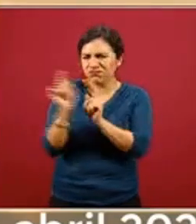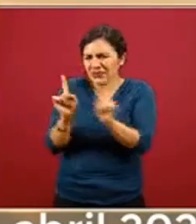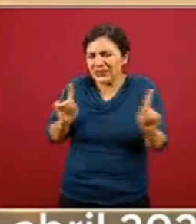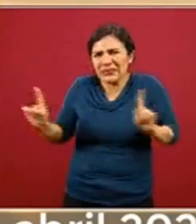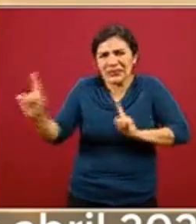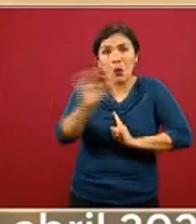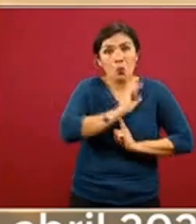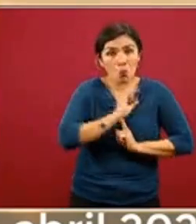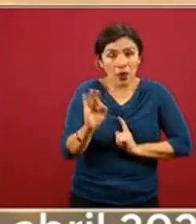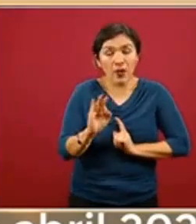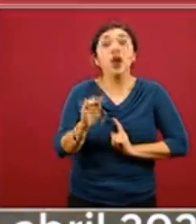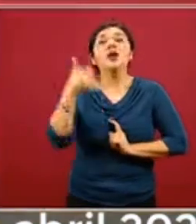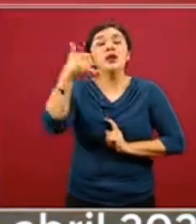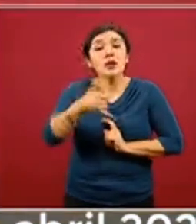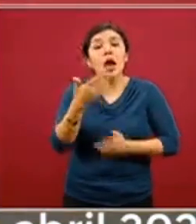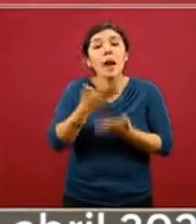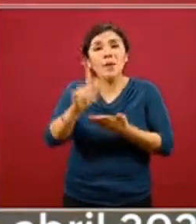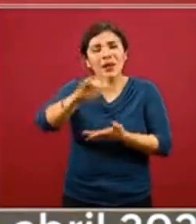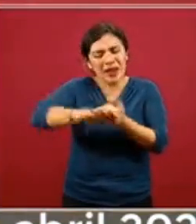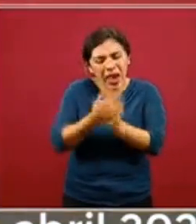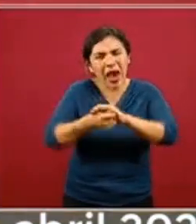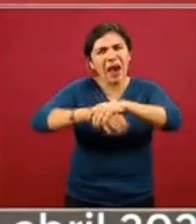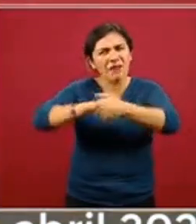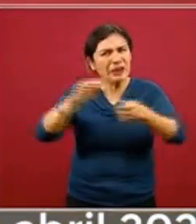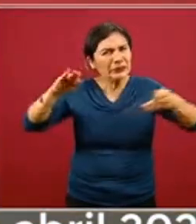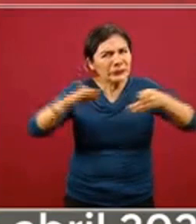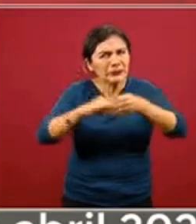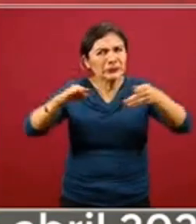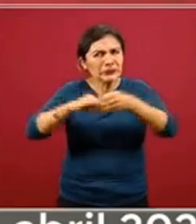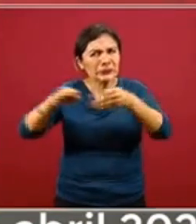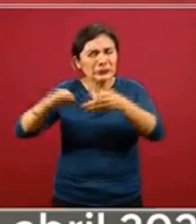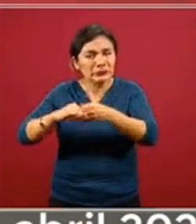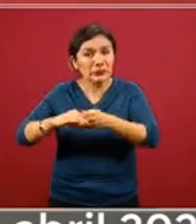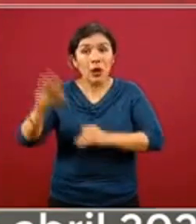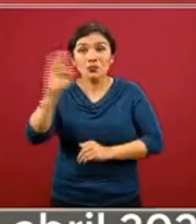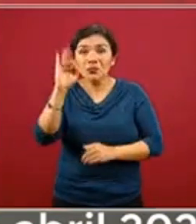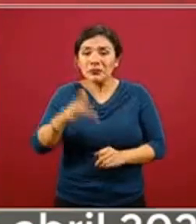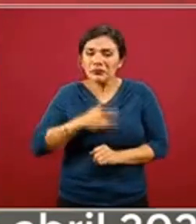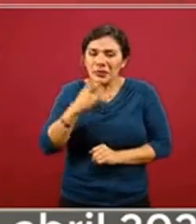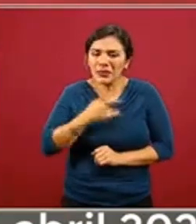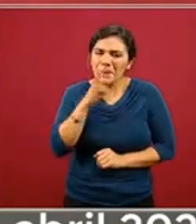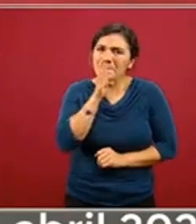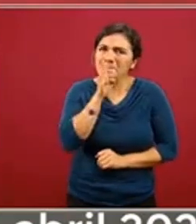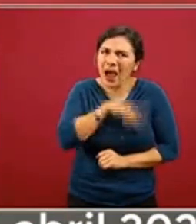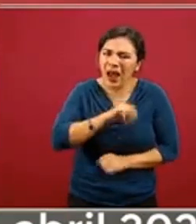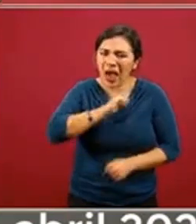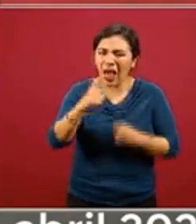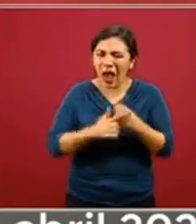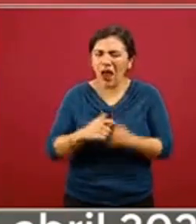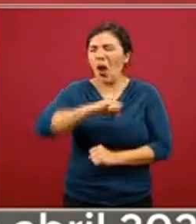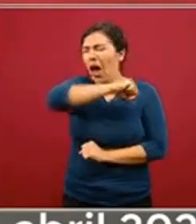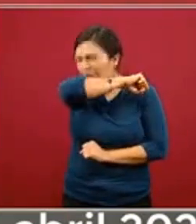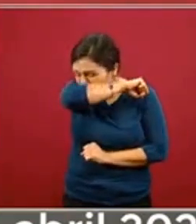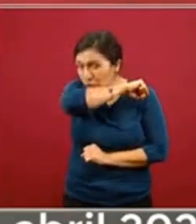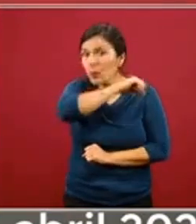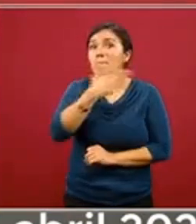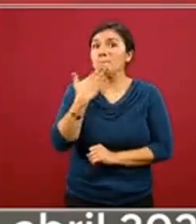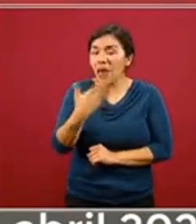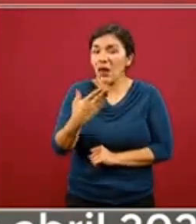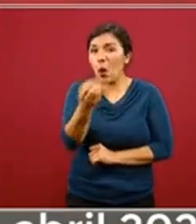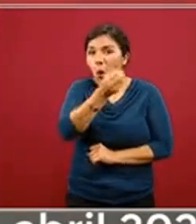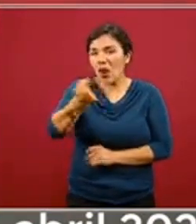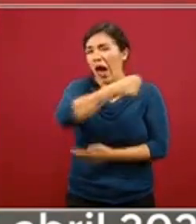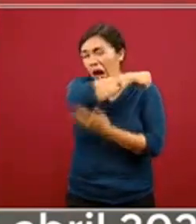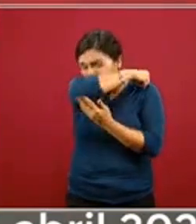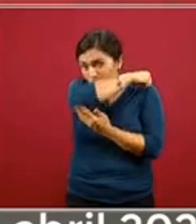unos de otros, pero además nos lavamos las manos continuamente, si llegamos a presentar síntomas y al estornudar nos tapamos boca y